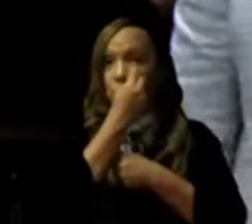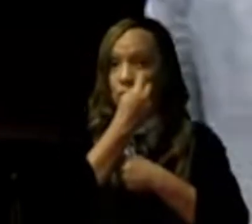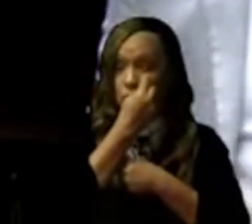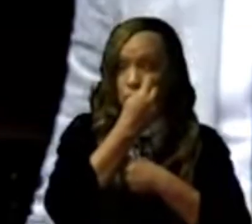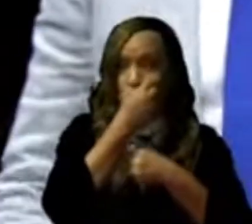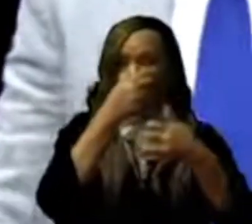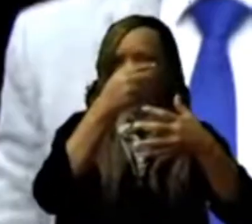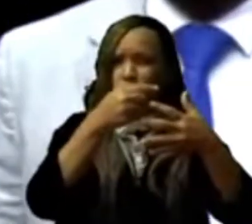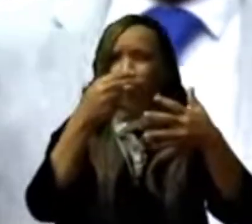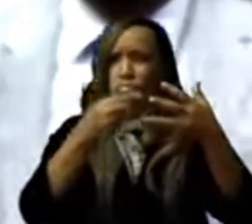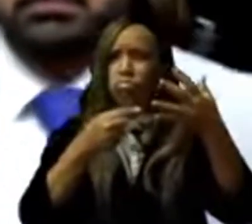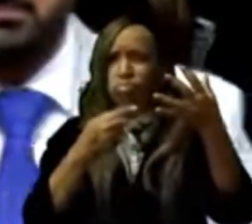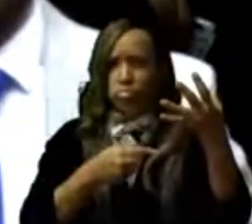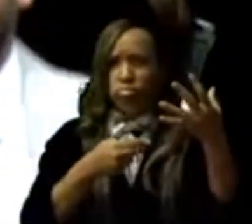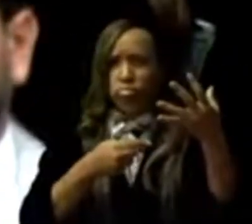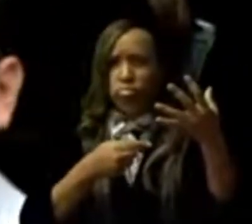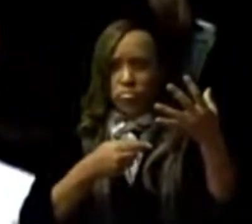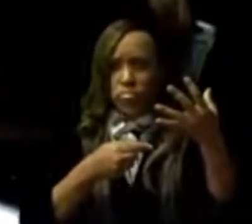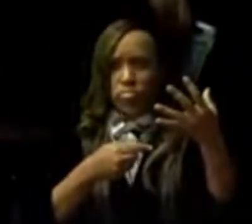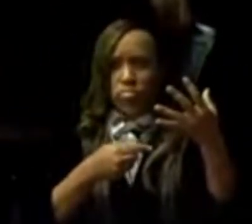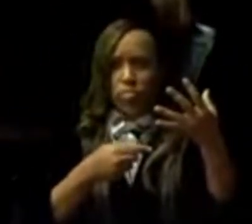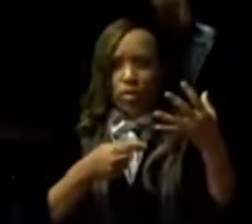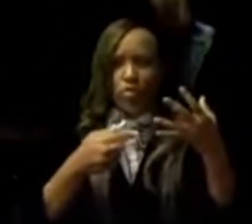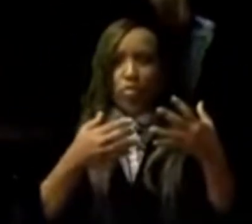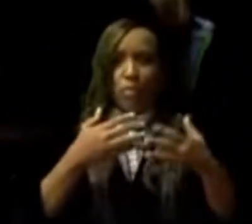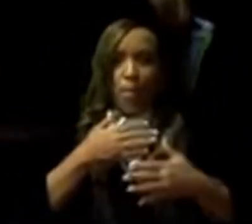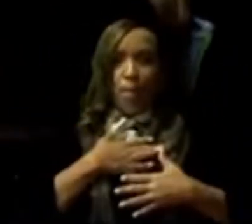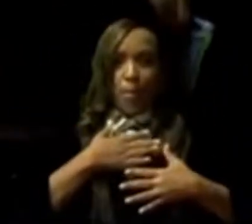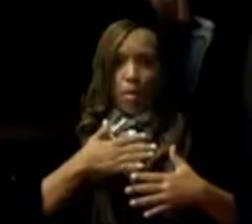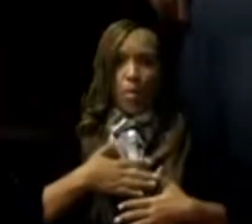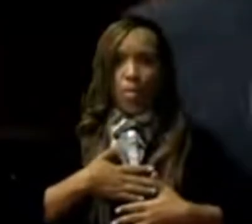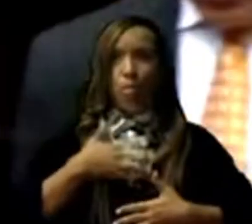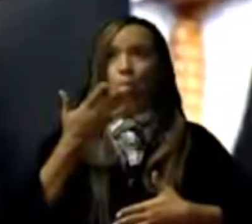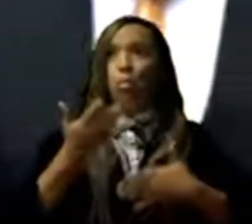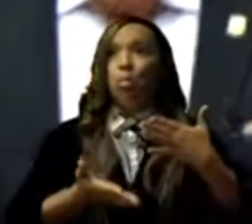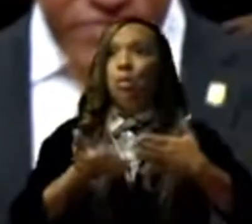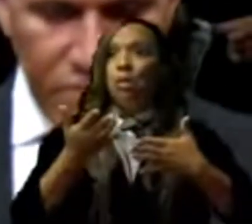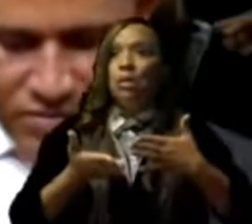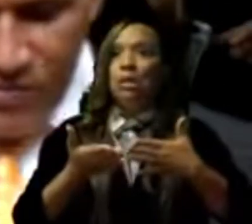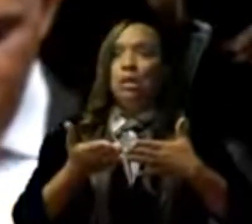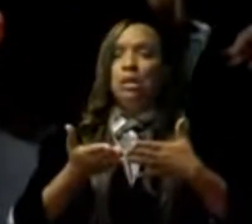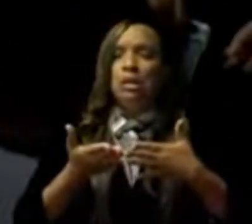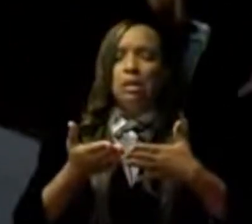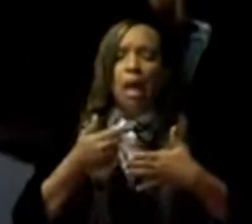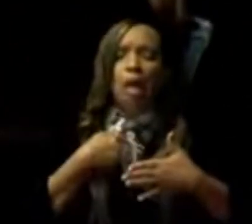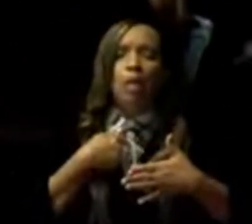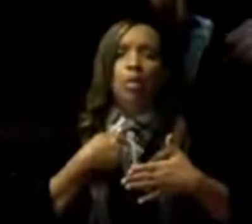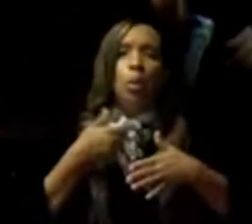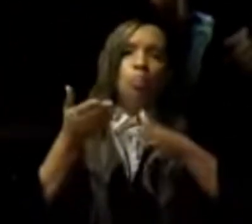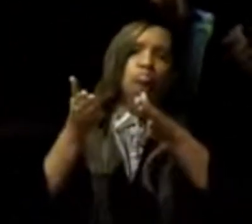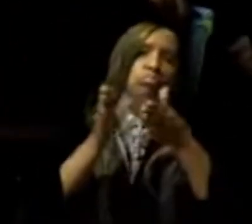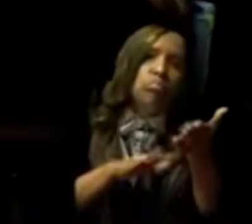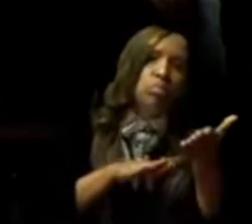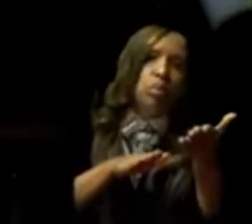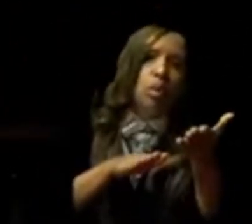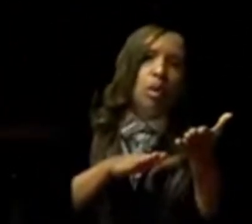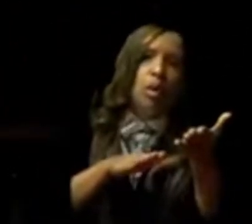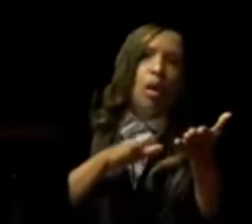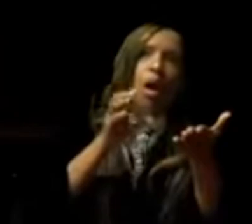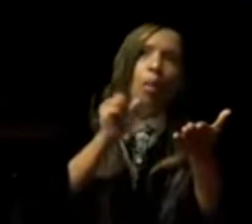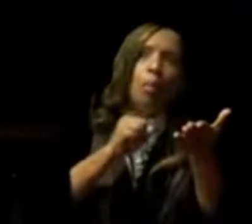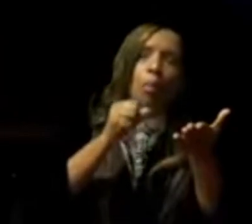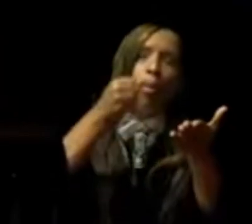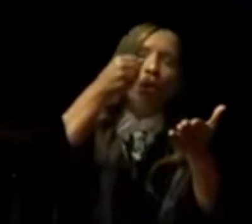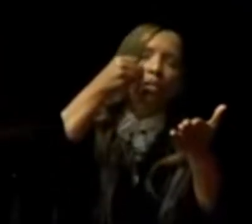órganos que quizá a veces lo veamos lejos, pero un día nos puede tocar a nosotros o a un familiar de nosotros. Y quería